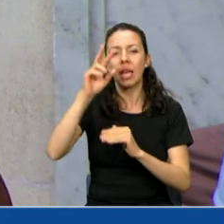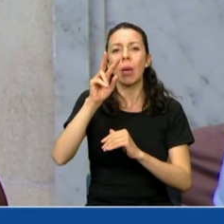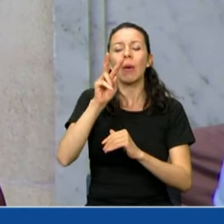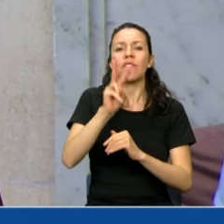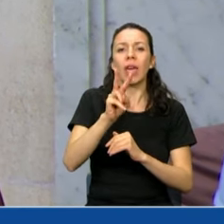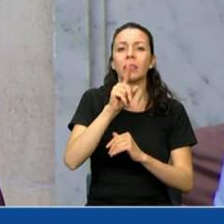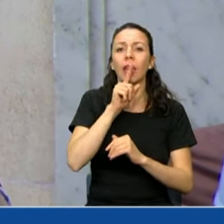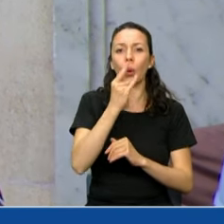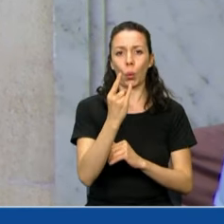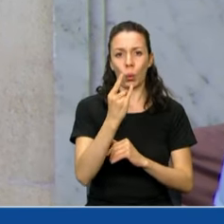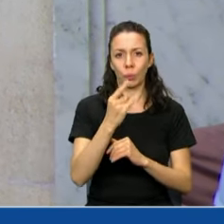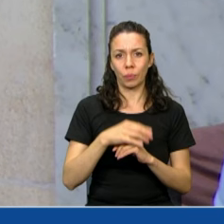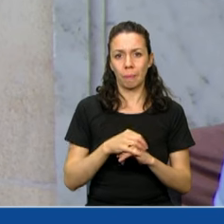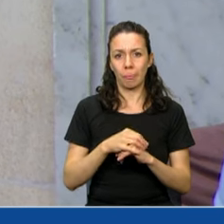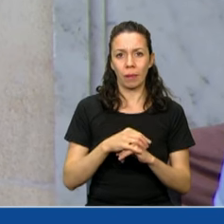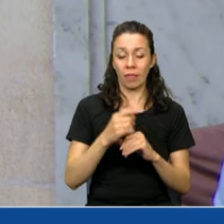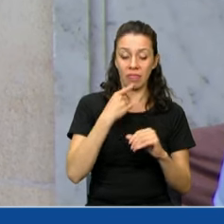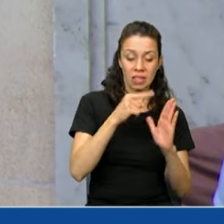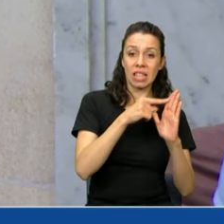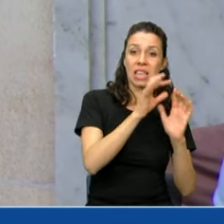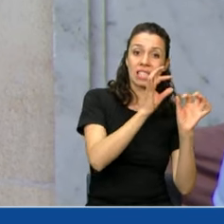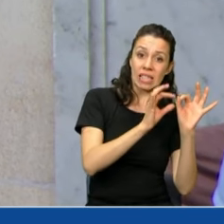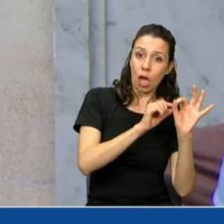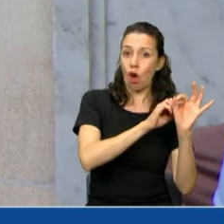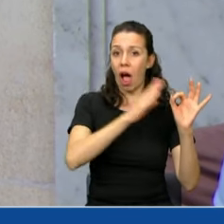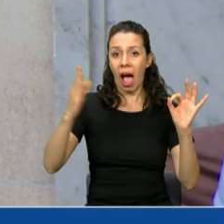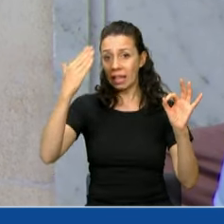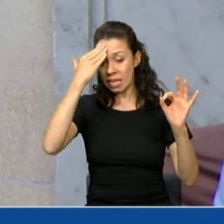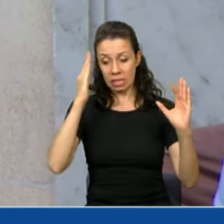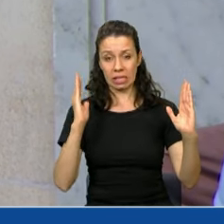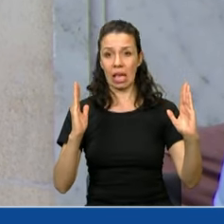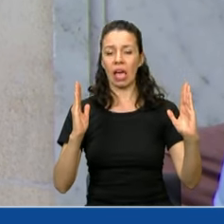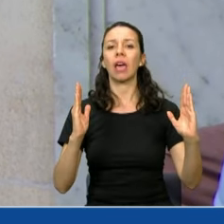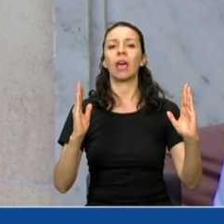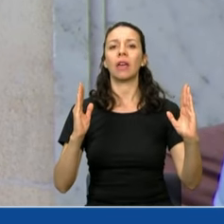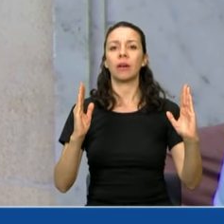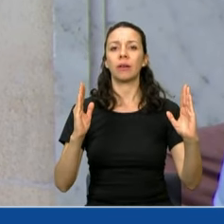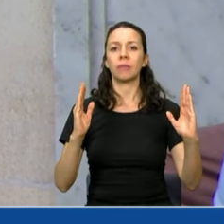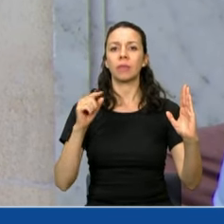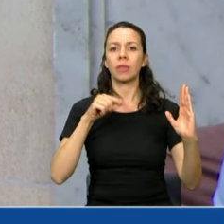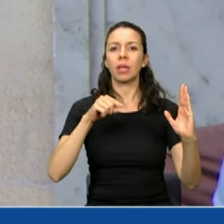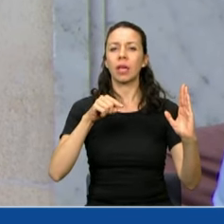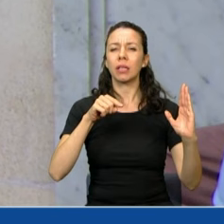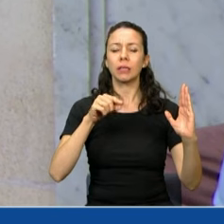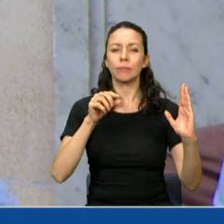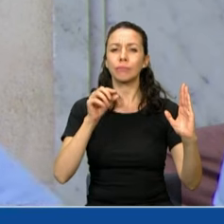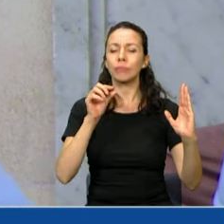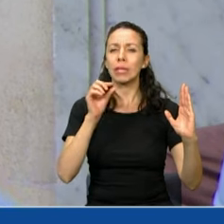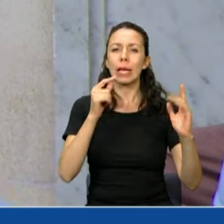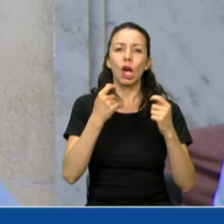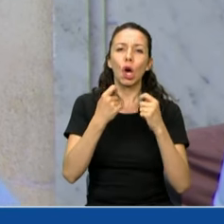considera que entre C y 15 es muy fino